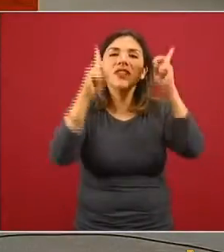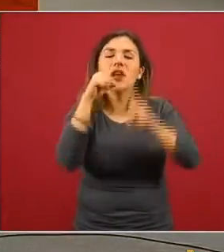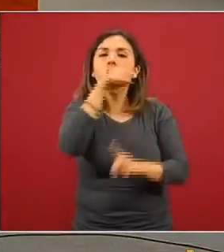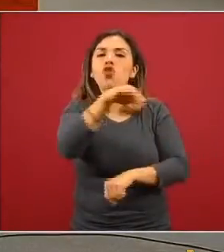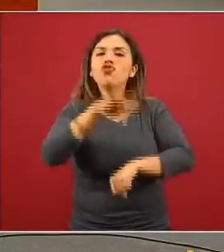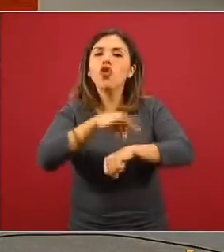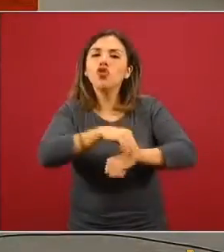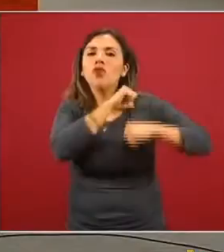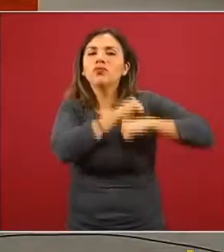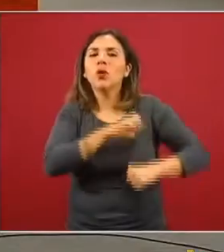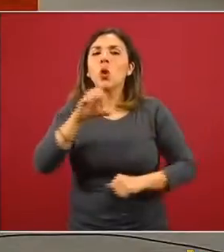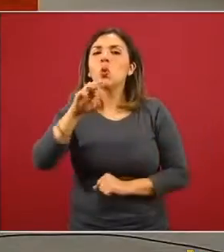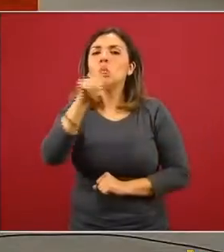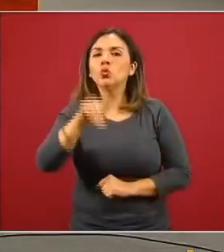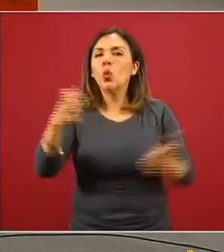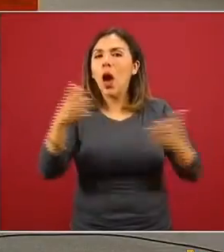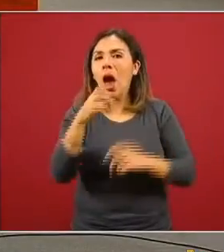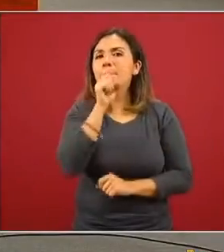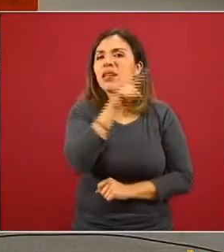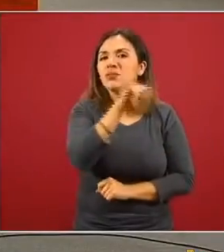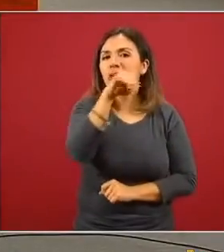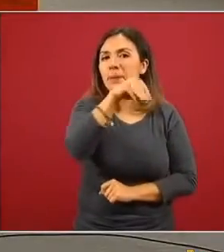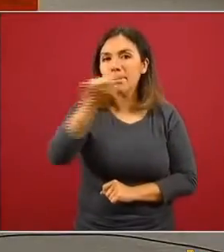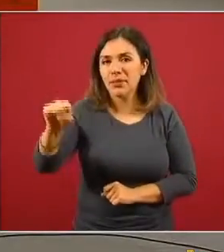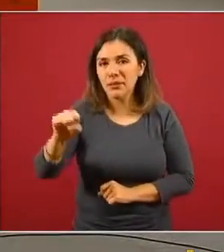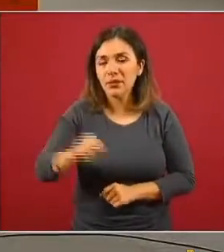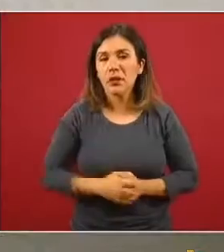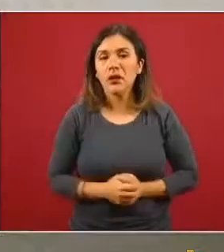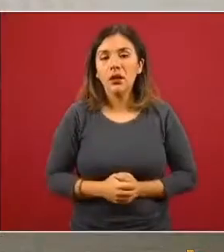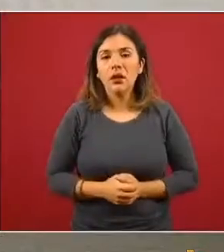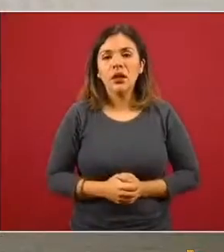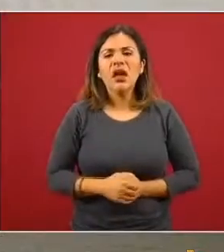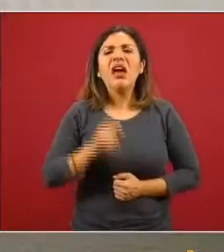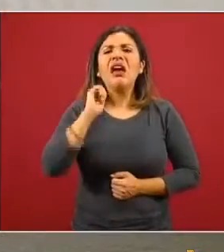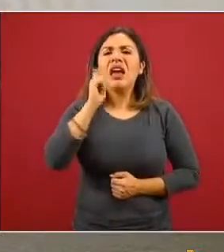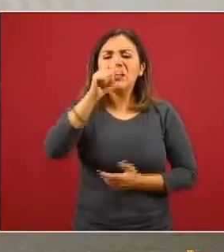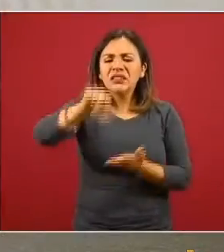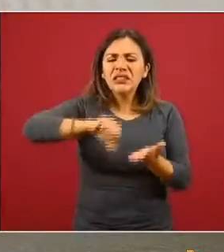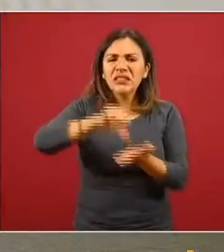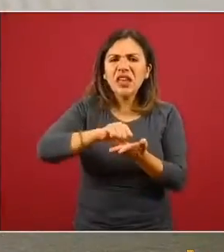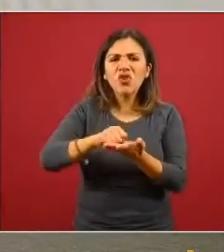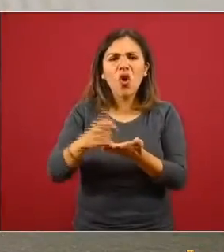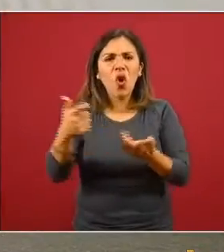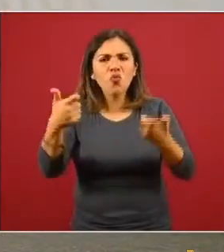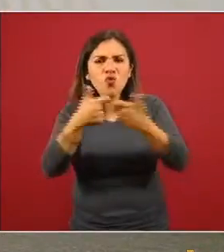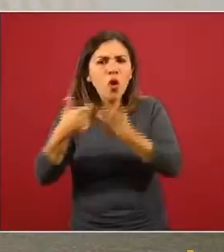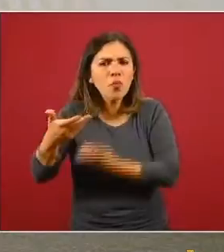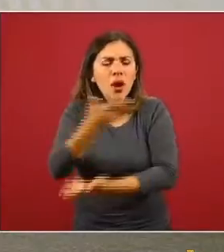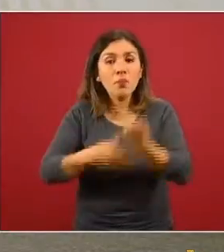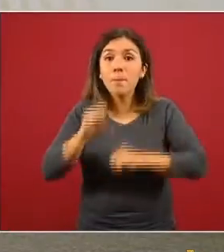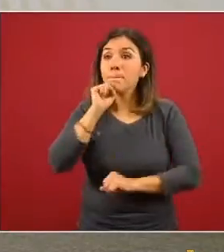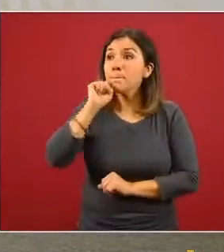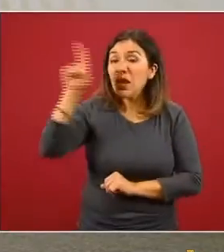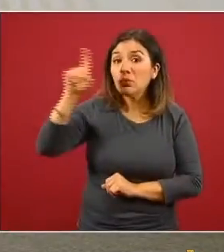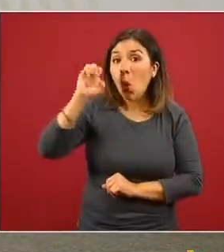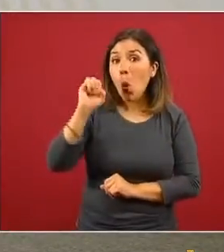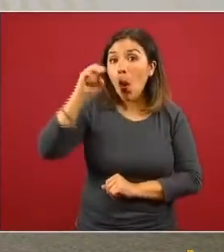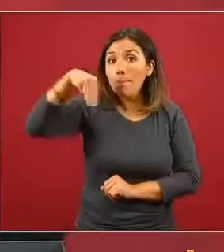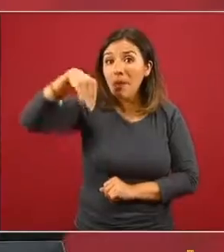doctor Cruz Vega hizo en el Seguro Social. ¿Qué quiere decir un centro colaborador? La Organización Mundial de la Salud, igual que